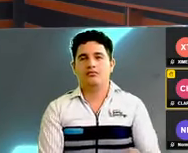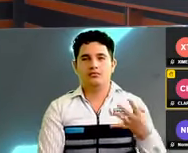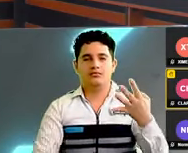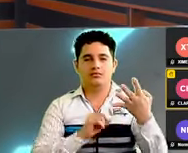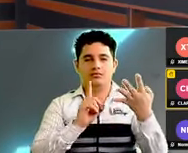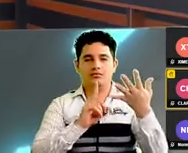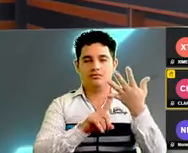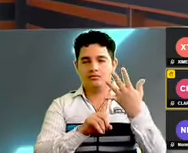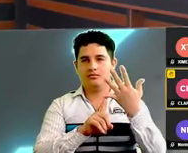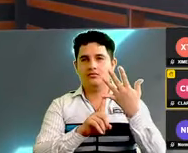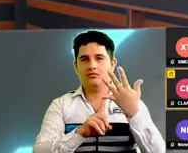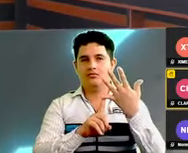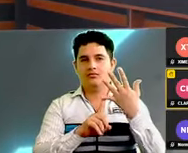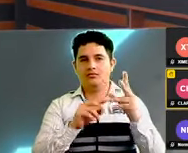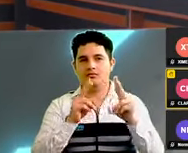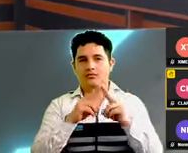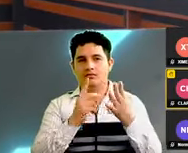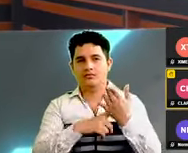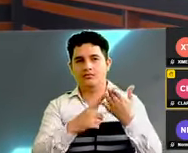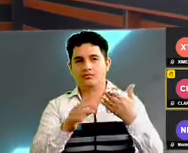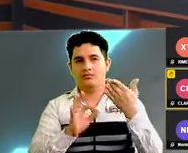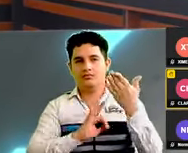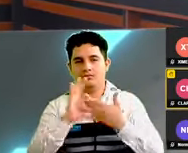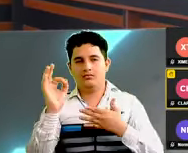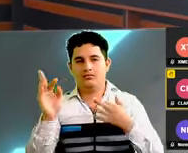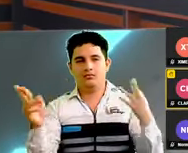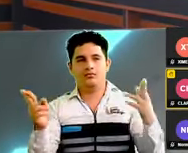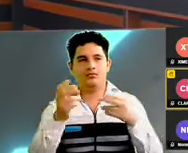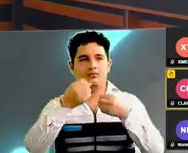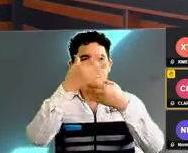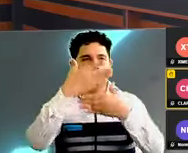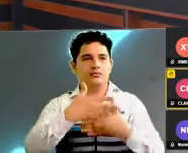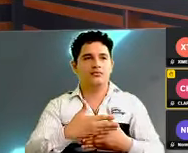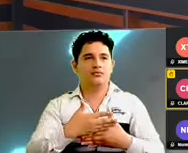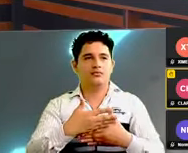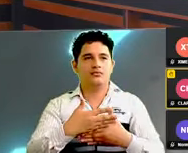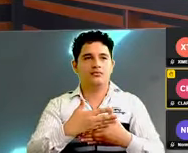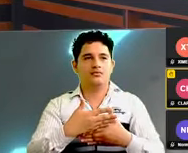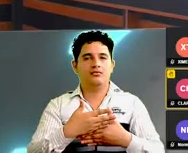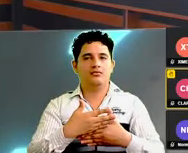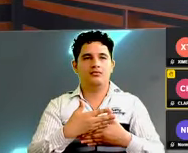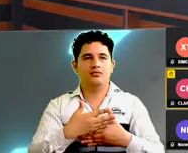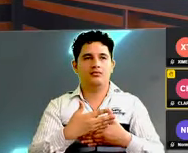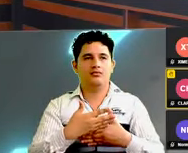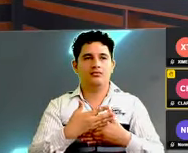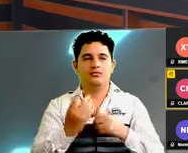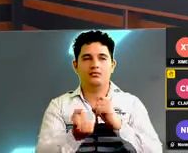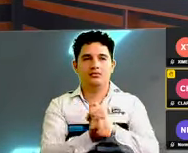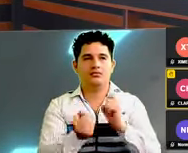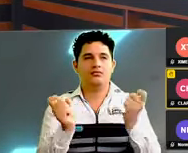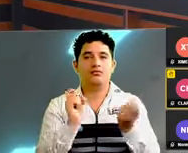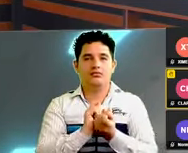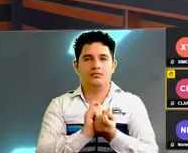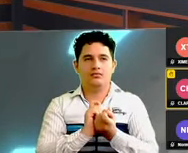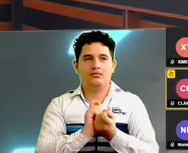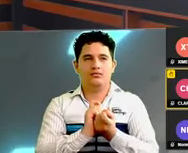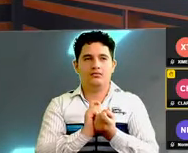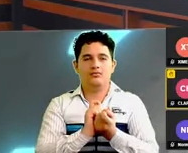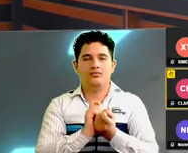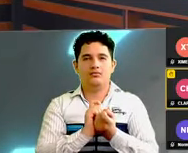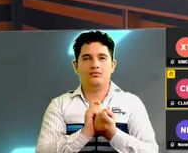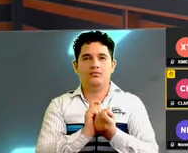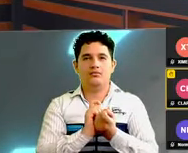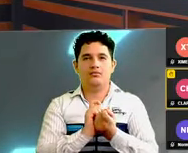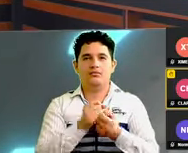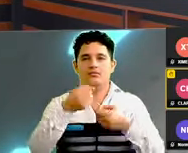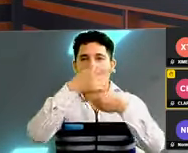punto, conocimiento, análisis y resolución para que el Consejo Municipal revoque la donación del